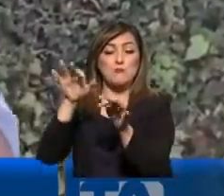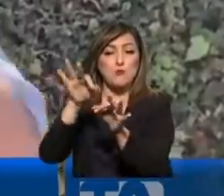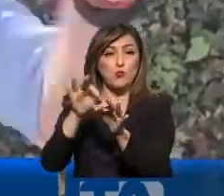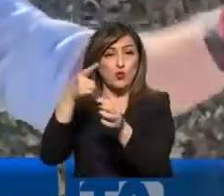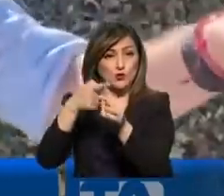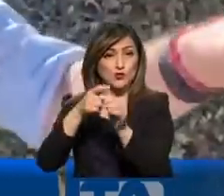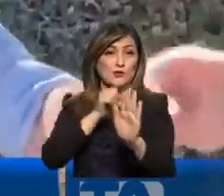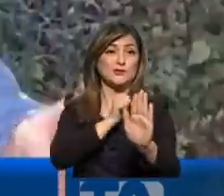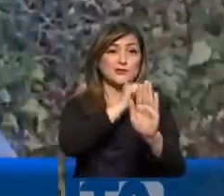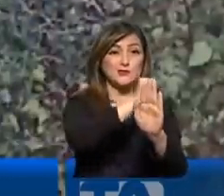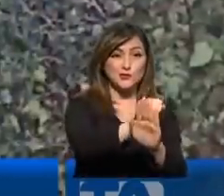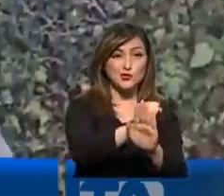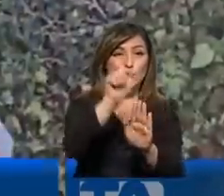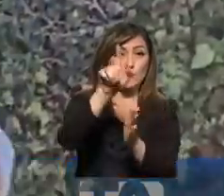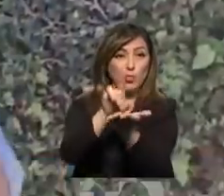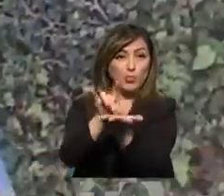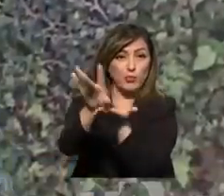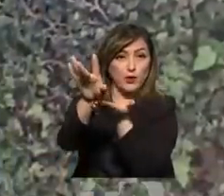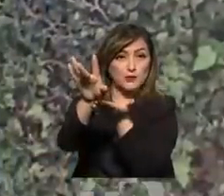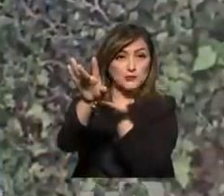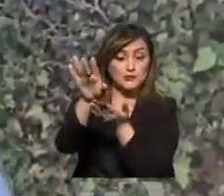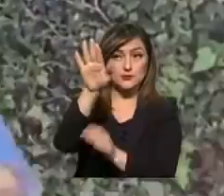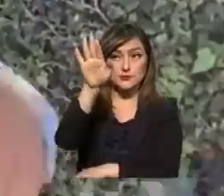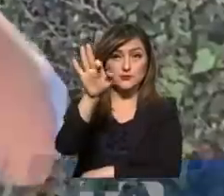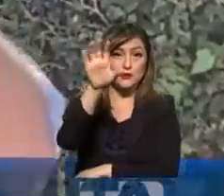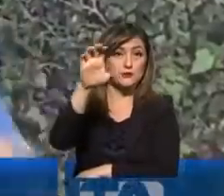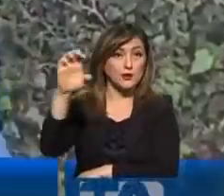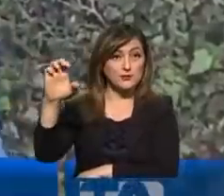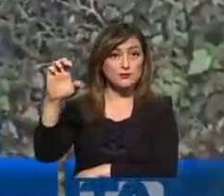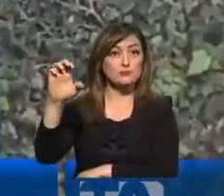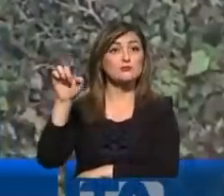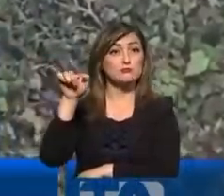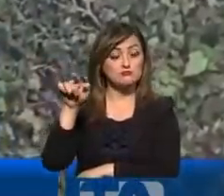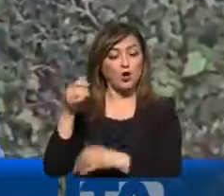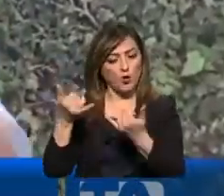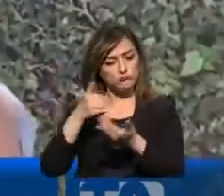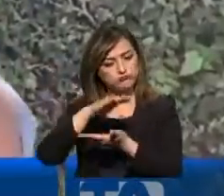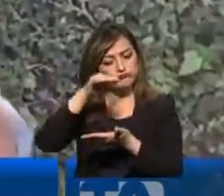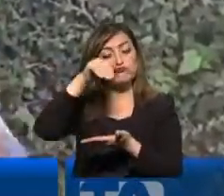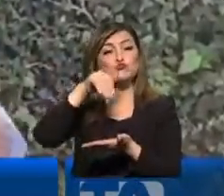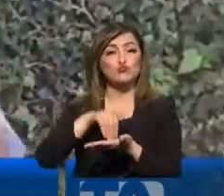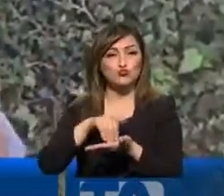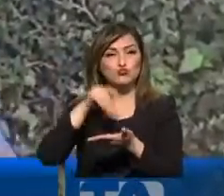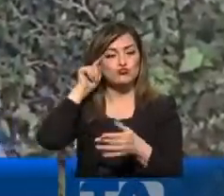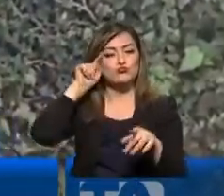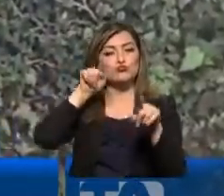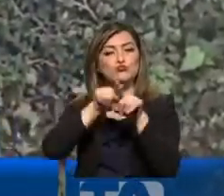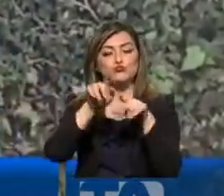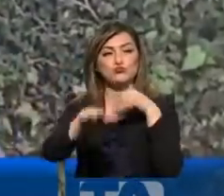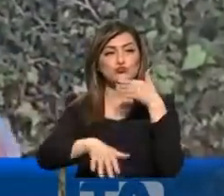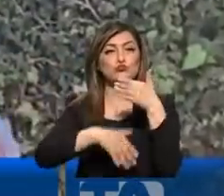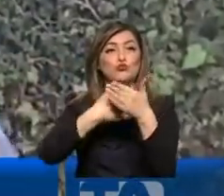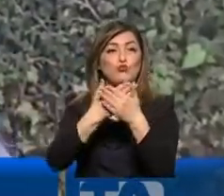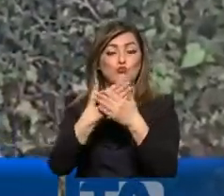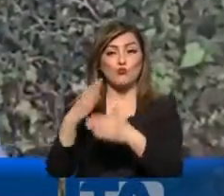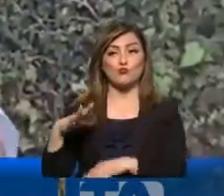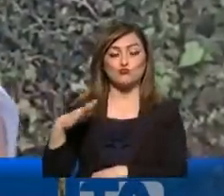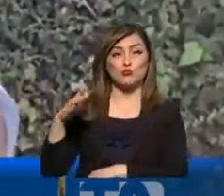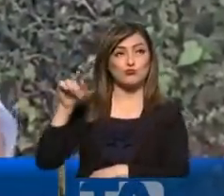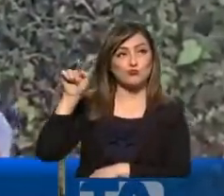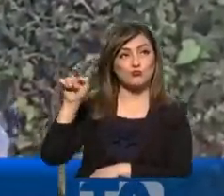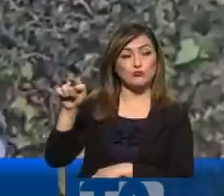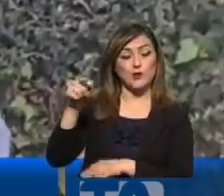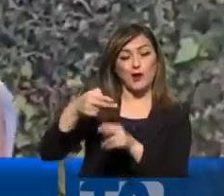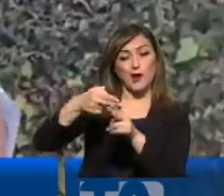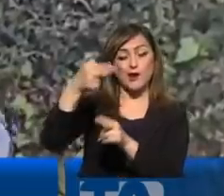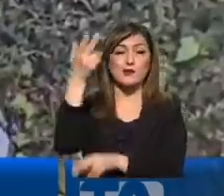Quito tienen que irse a su casa. El Tribunal Contencioso Electoral ha ratificado el día de hoy por unanimidad que el señor Loromero, que